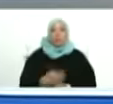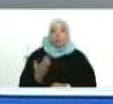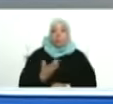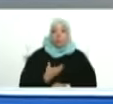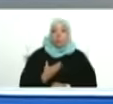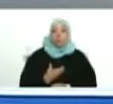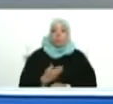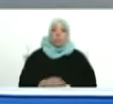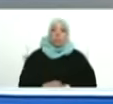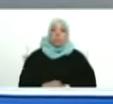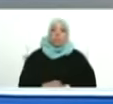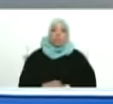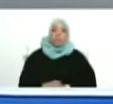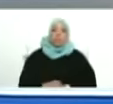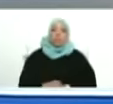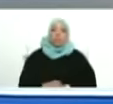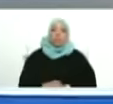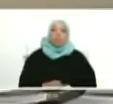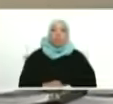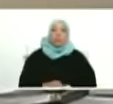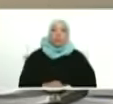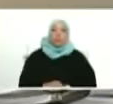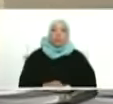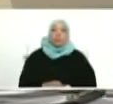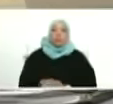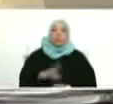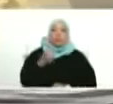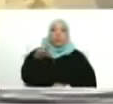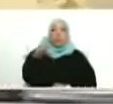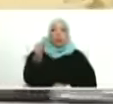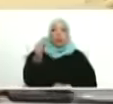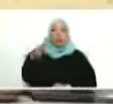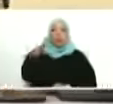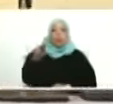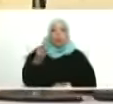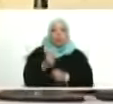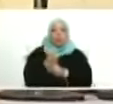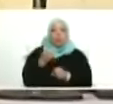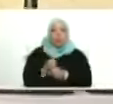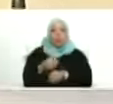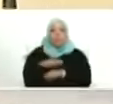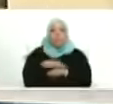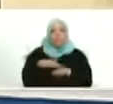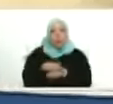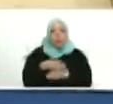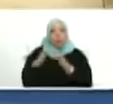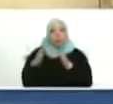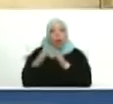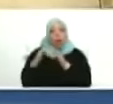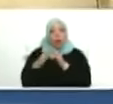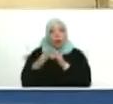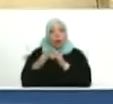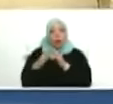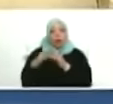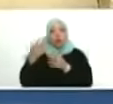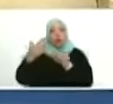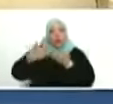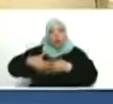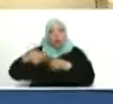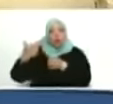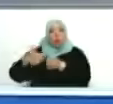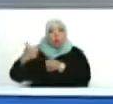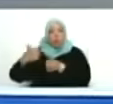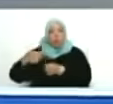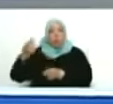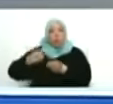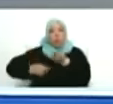de Caracas, por su trabajo. A Naúm Fernández, al ministro de Vivienda, al ministro de Petróleo, al ministro de